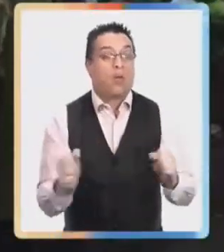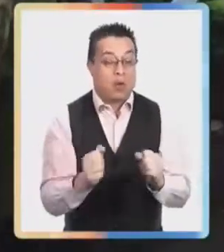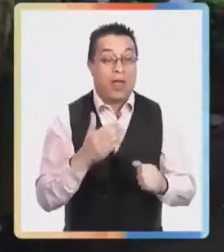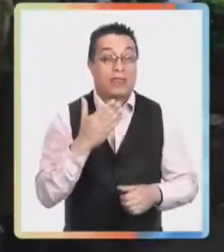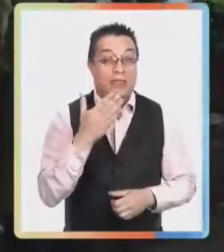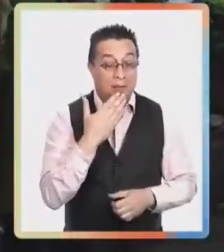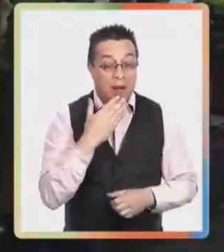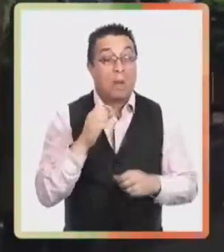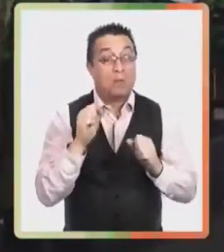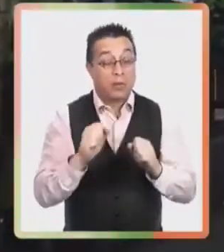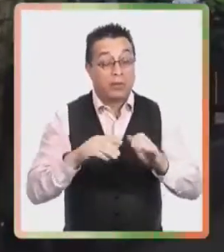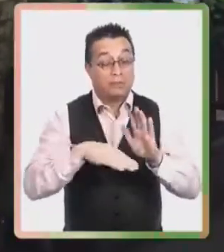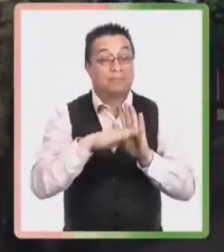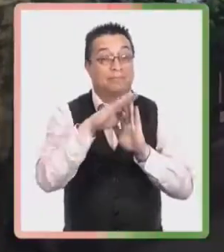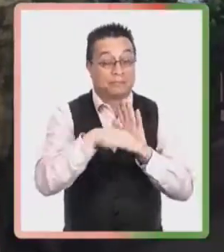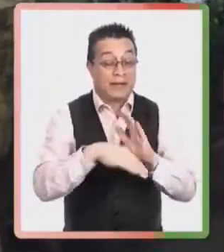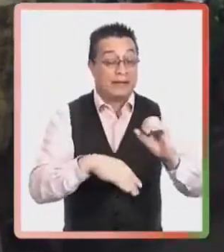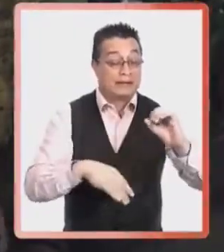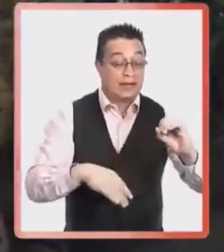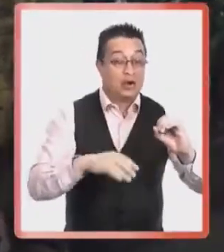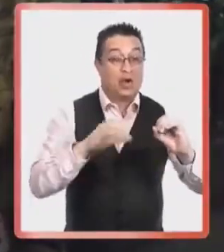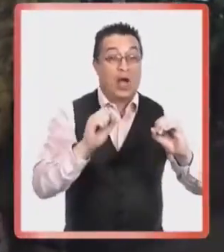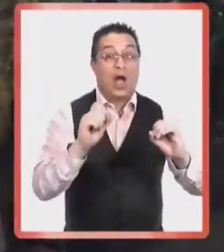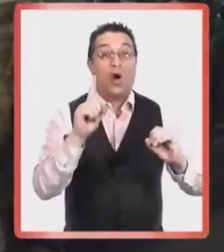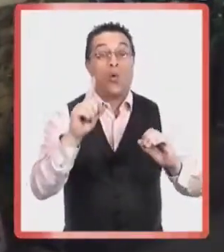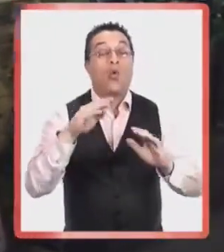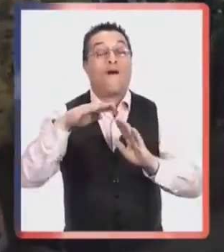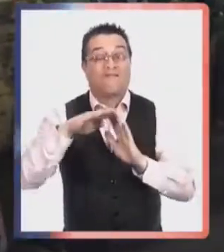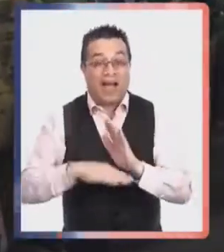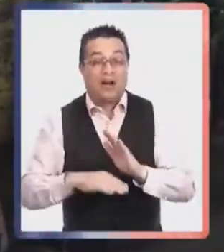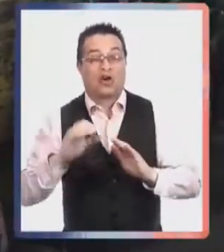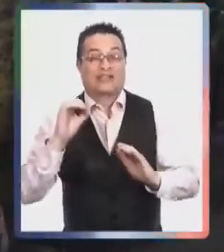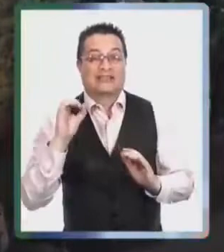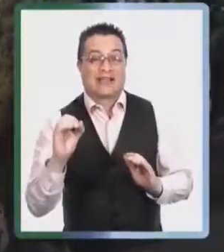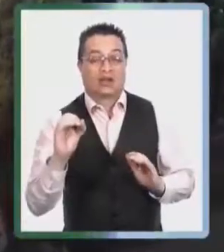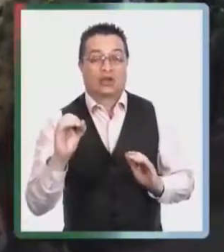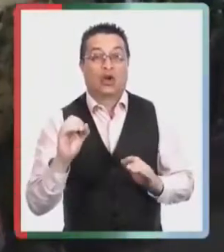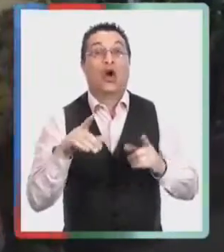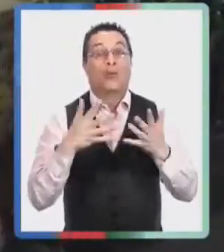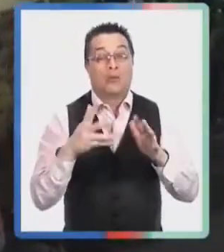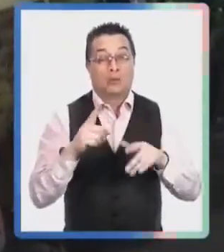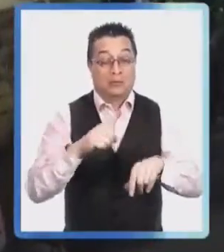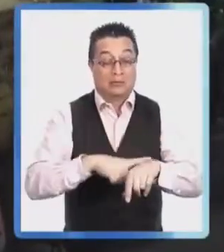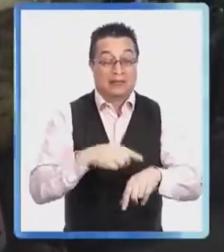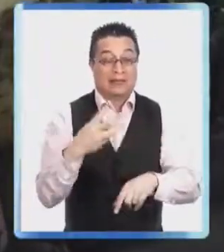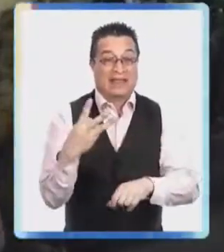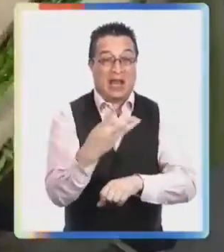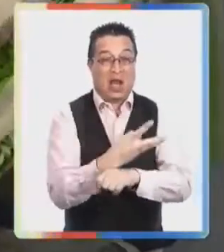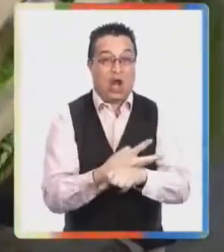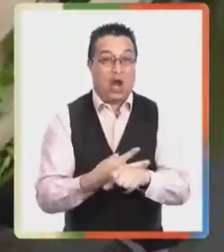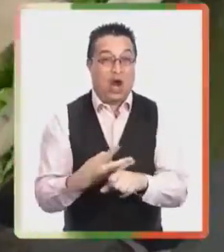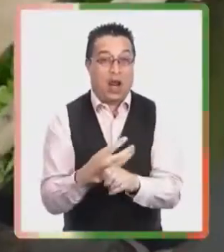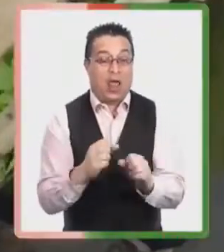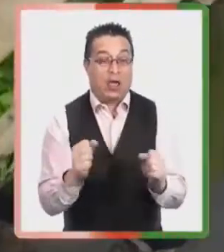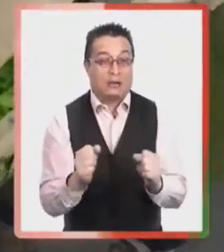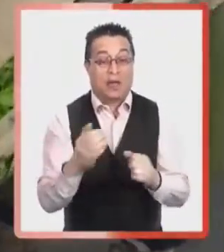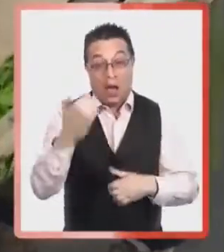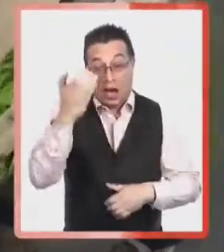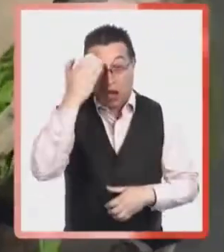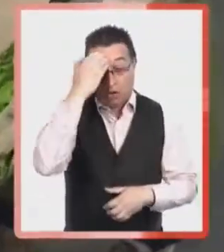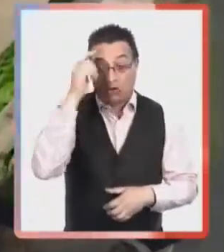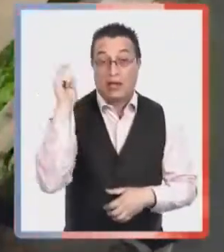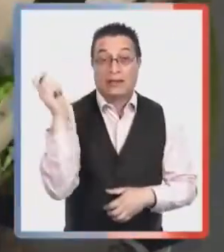que podrían variar entre 0 y 1 grado bajo cero, con una duración de hasta 3 horas. Durante agosto y